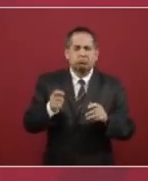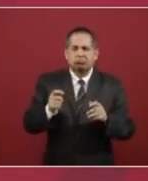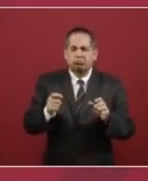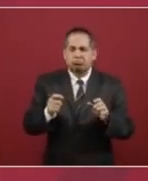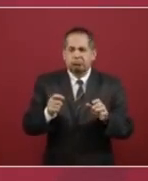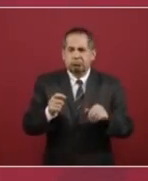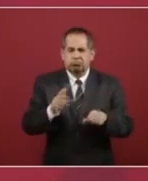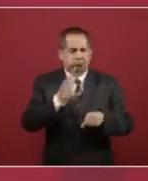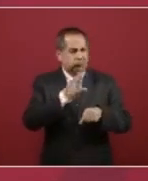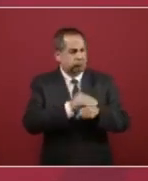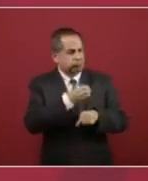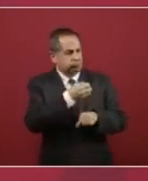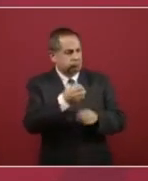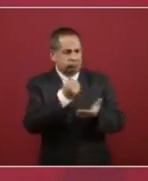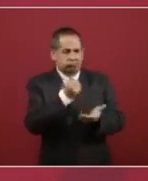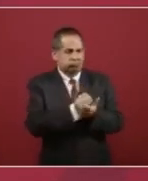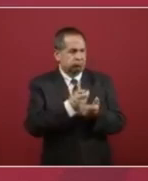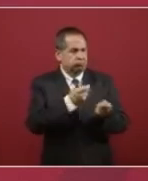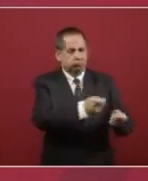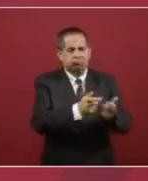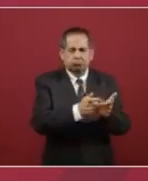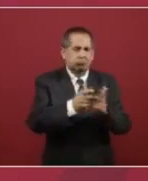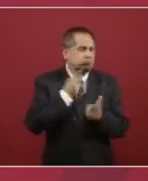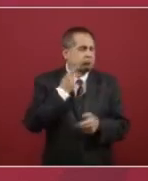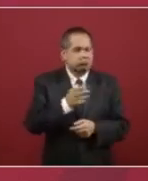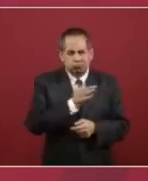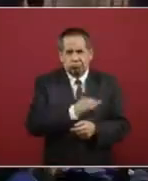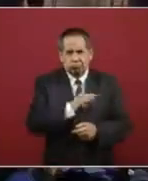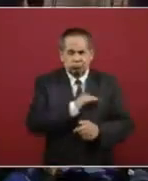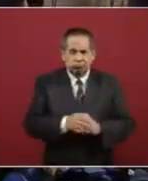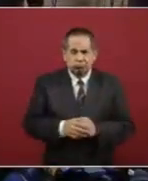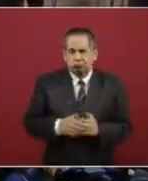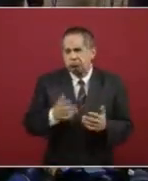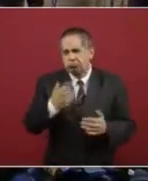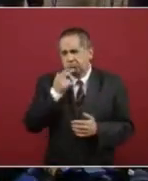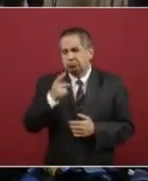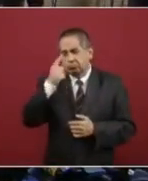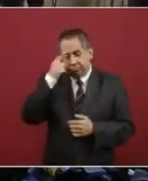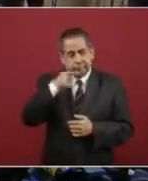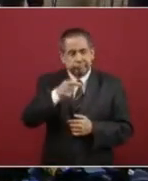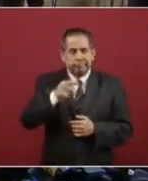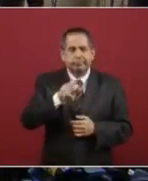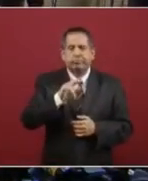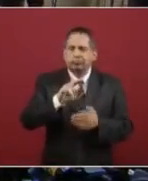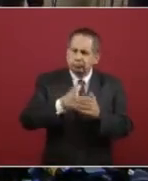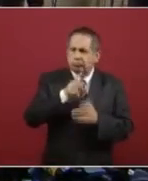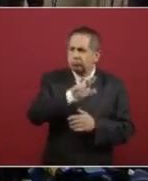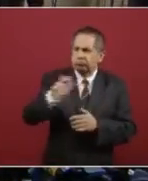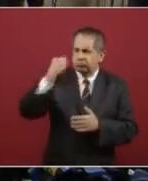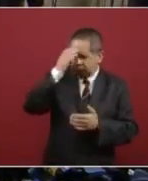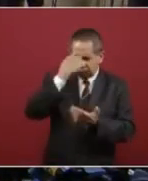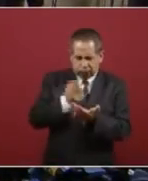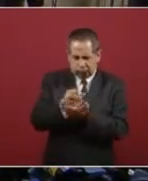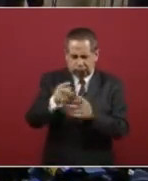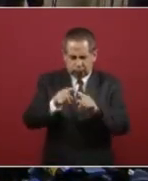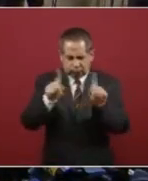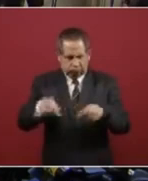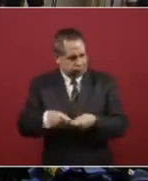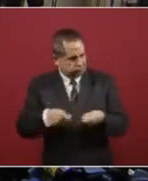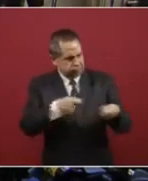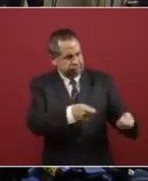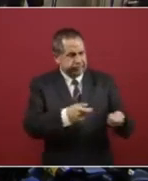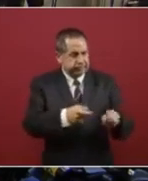una organización política, un partido, o mejor dicho, para tener el reconocimiento